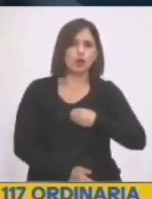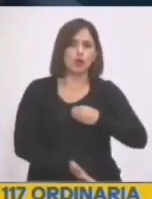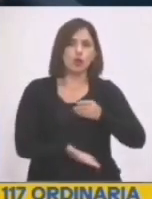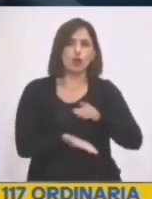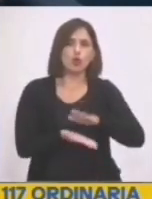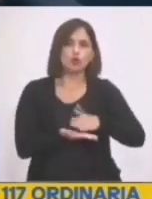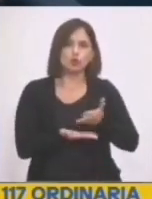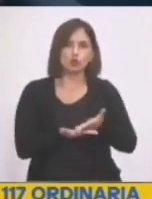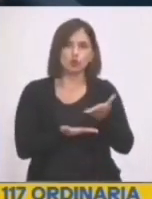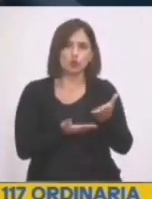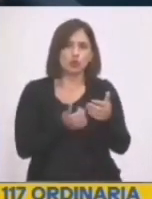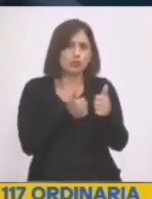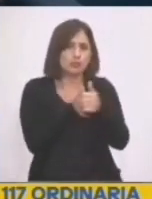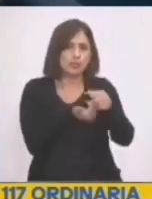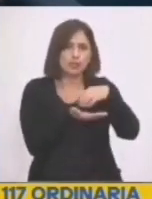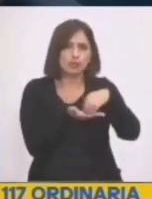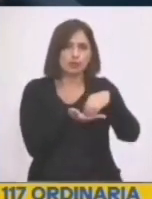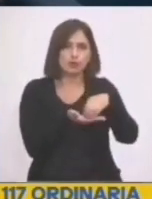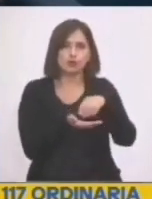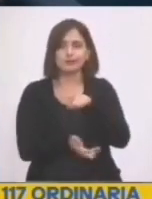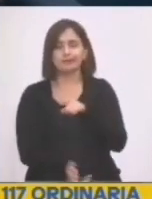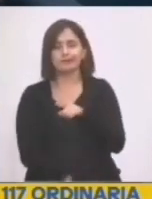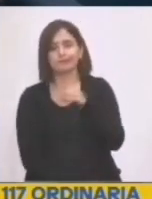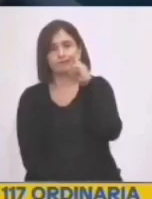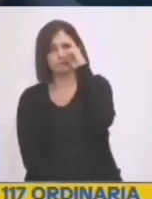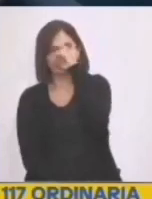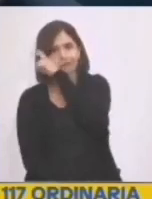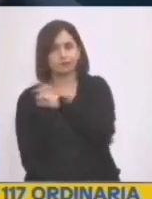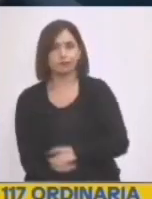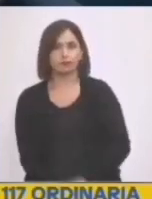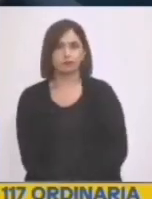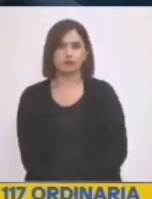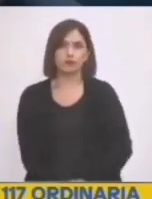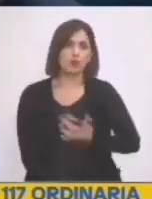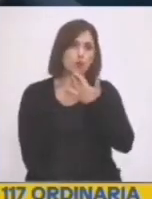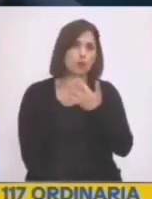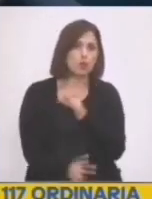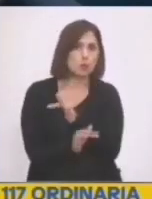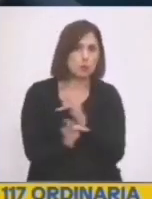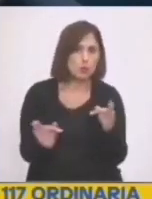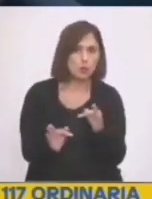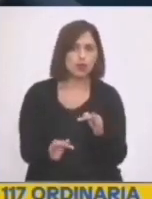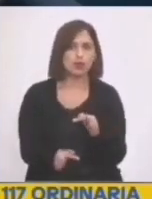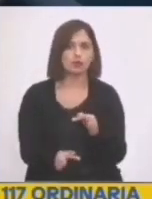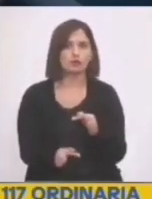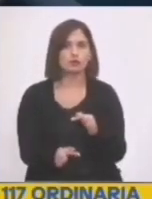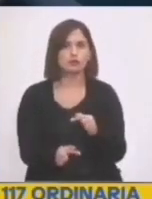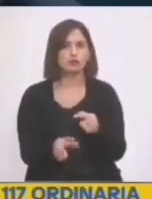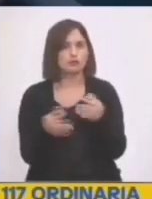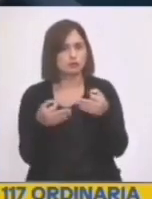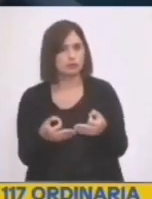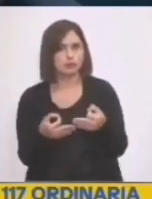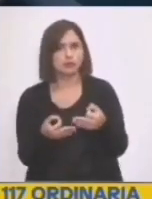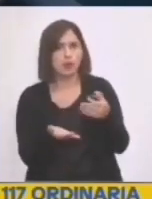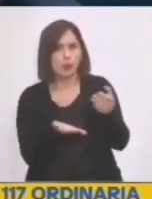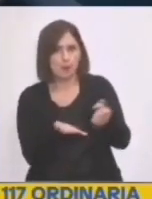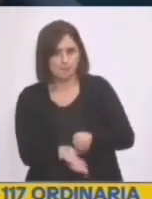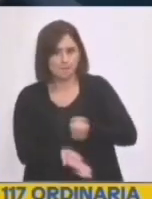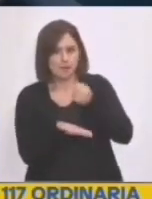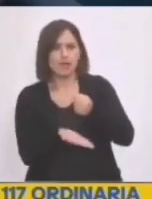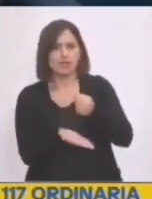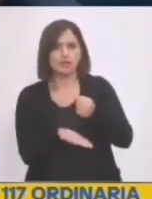más cercana Y esa gente está fregada y está ha estado fregada porque nunca le he llegado justamente estos recursos